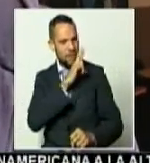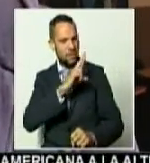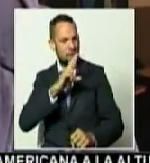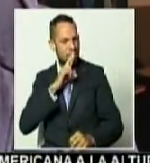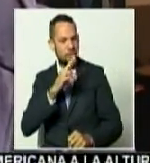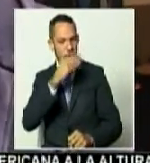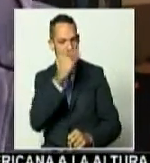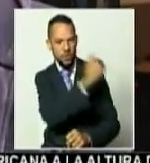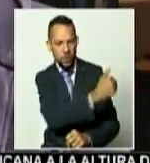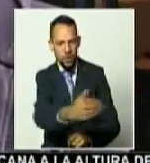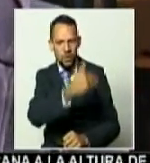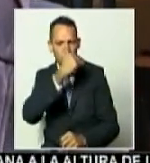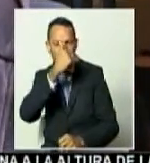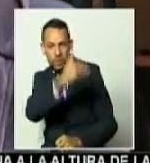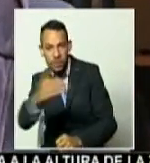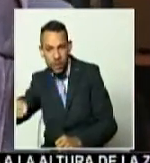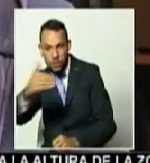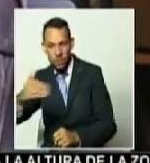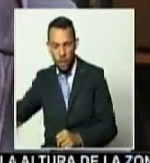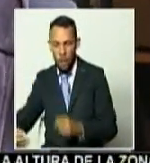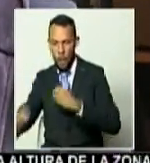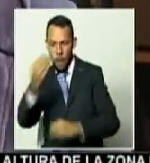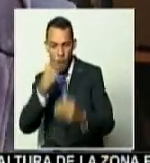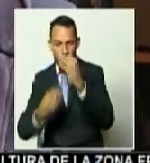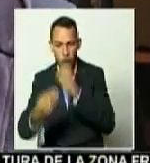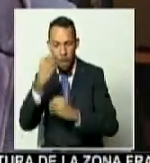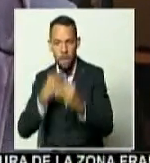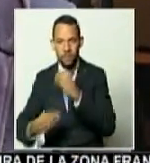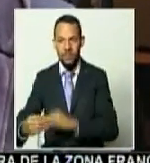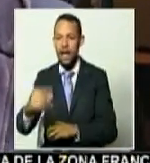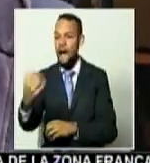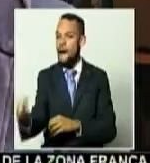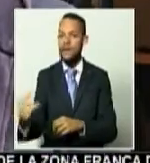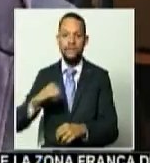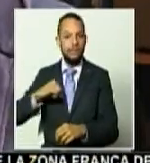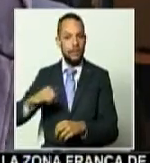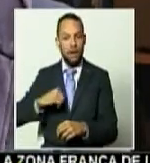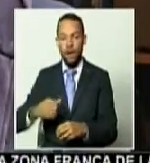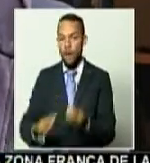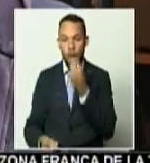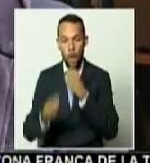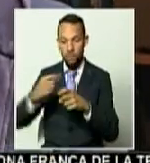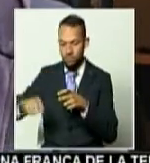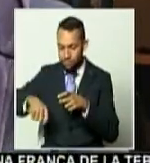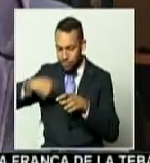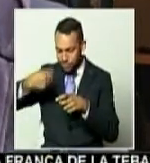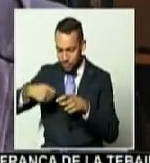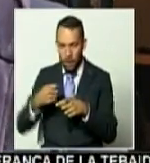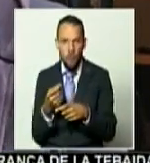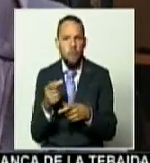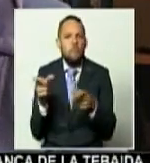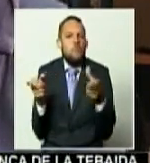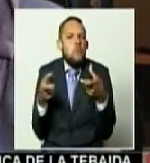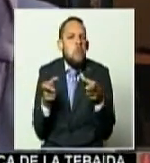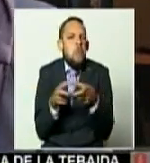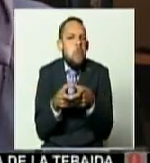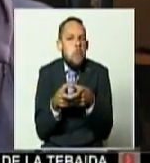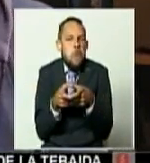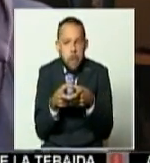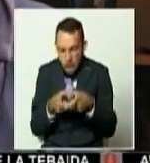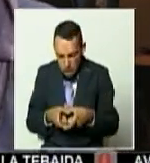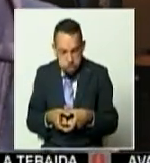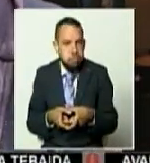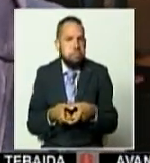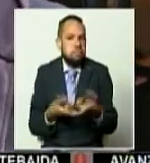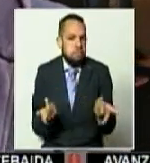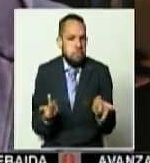restaurante escolar, para fortalecer la alimentación. A mí me parece que a los niños no se les está dando un almuerzo completo, sino que realmente es un refrigerio